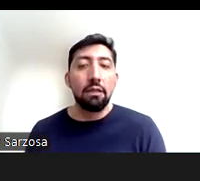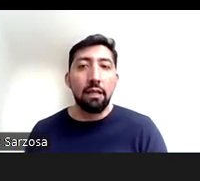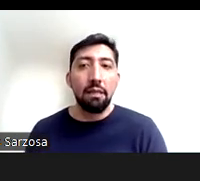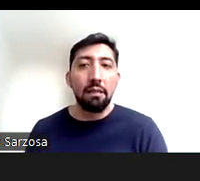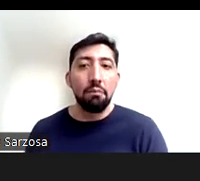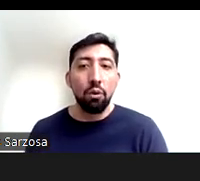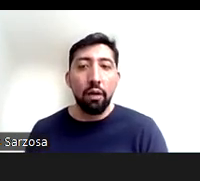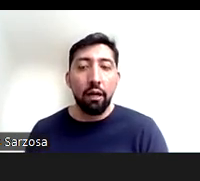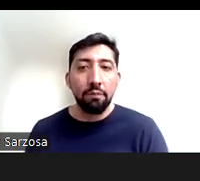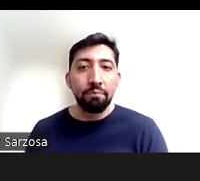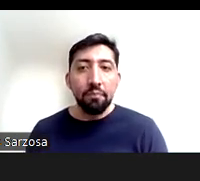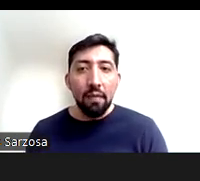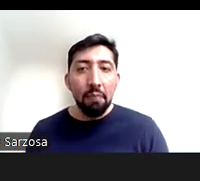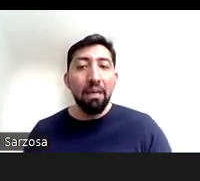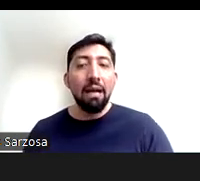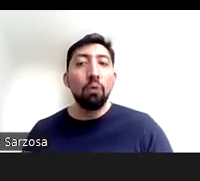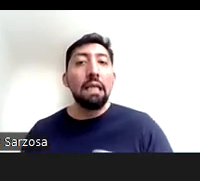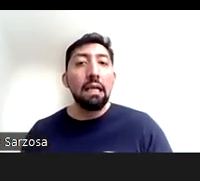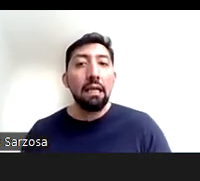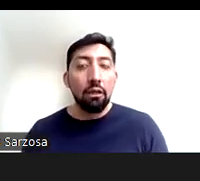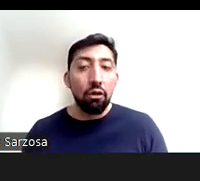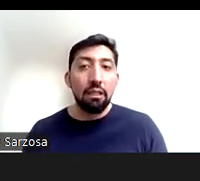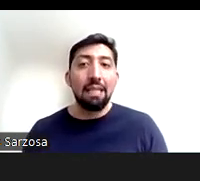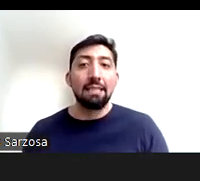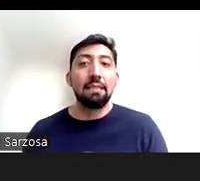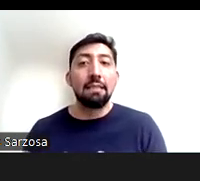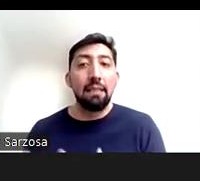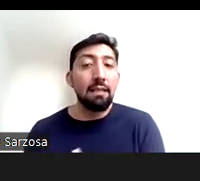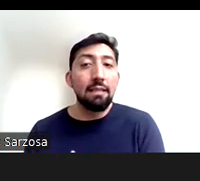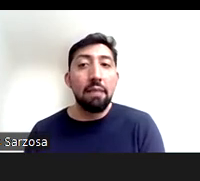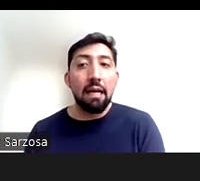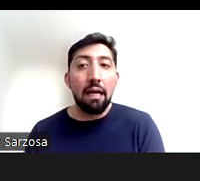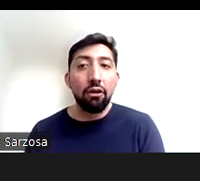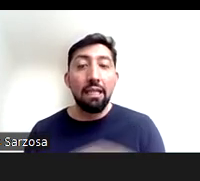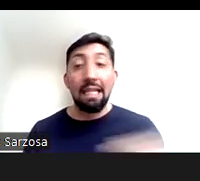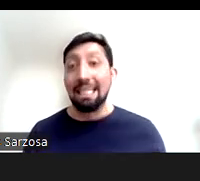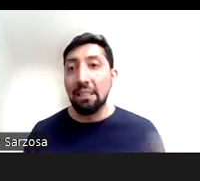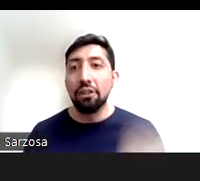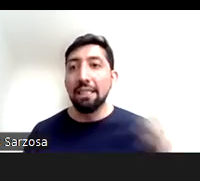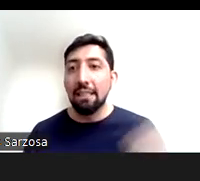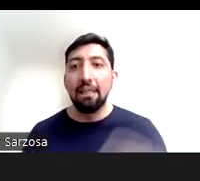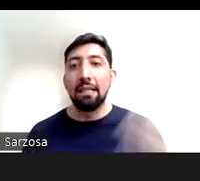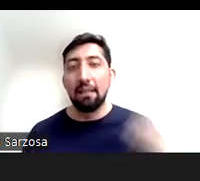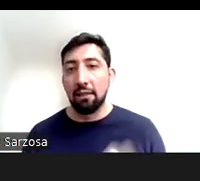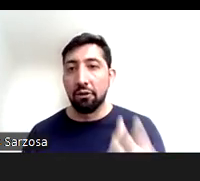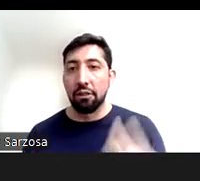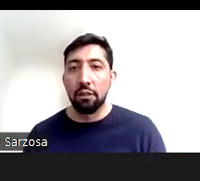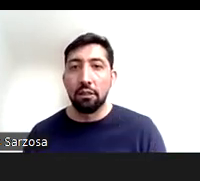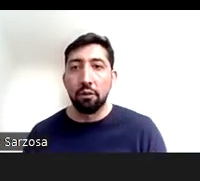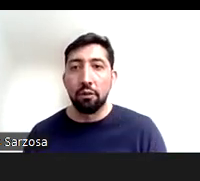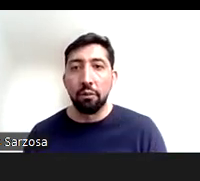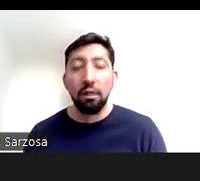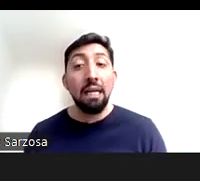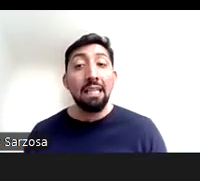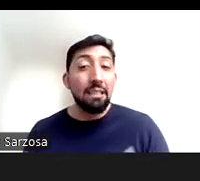esté totalmente involucrado para unir con las necesidades del mercado y las acciones que viene desarrollando el